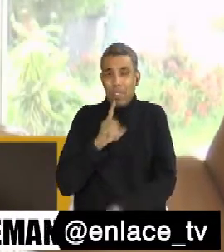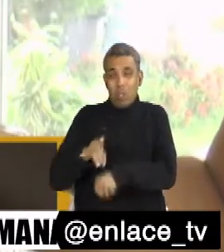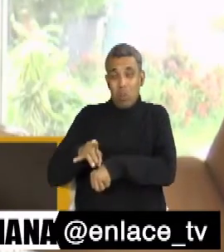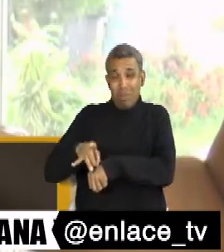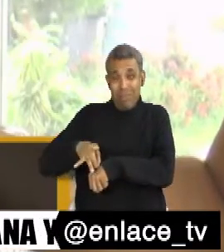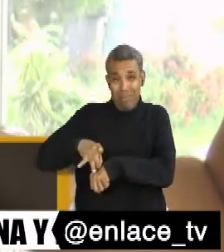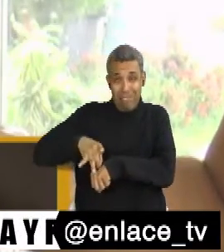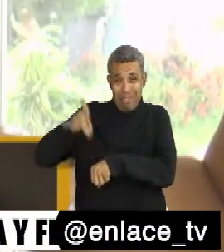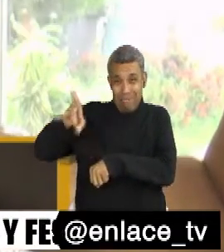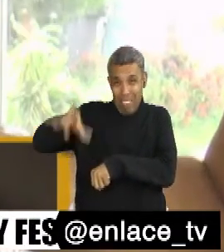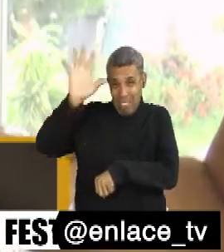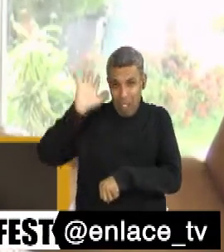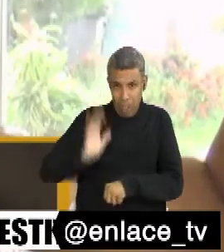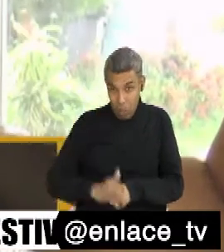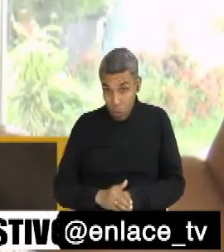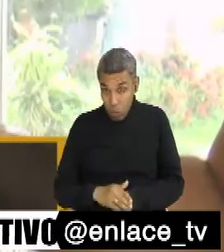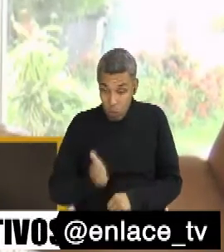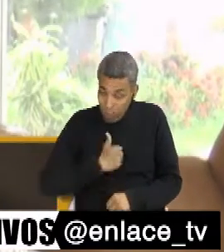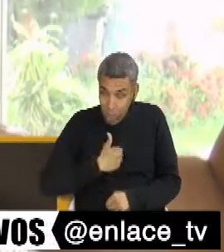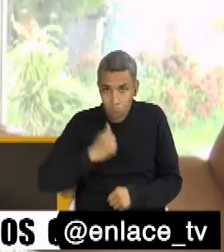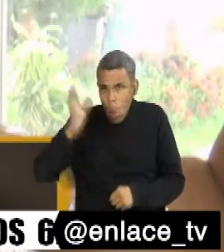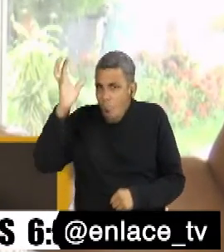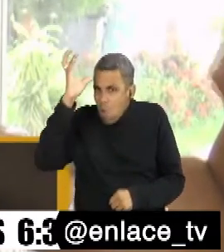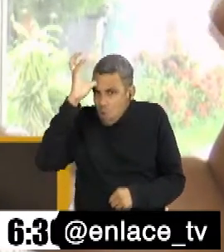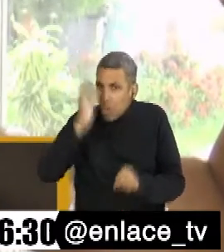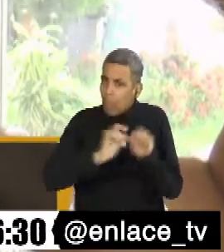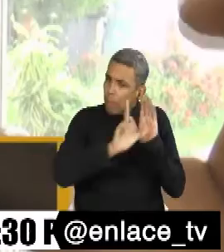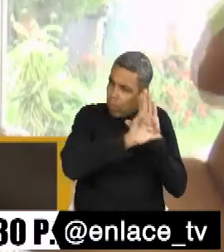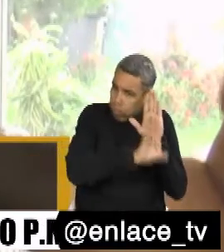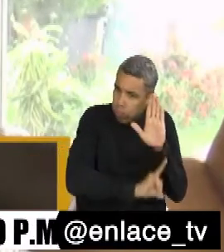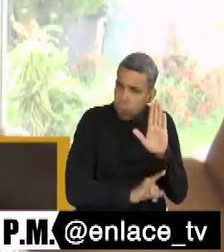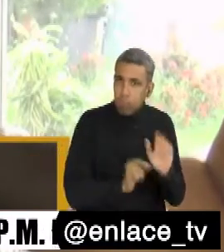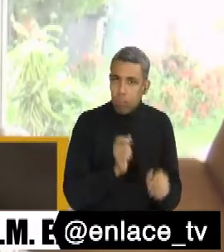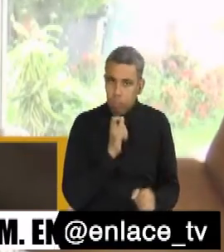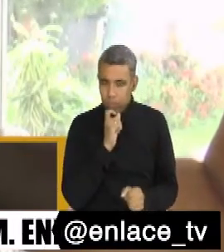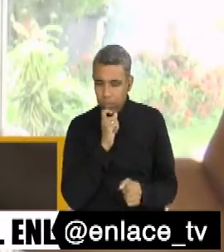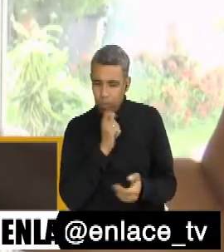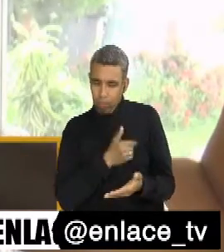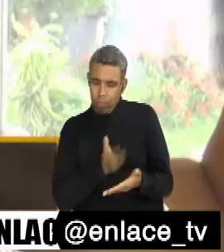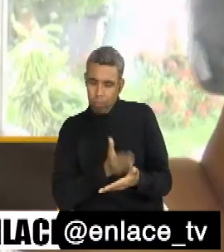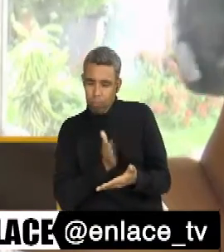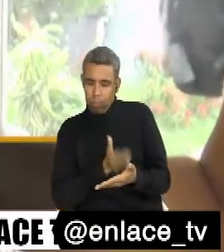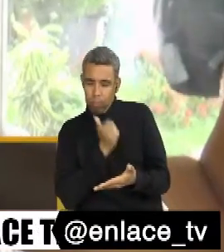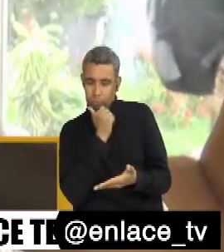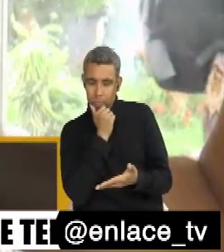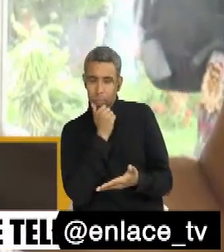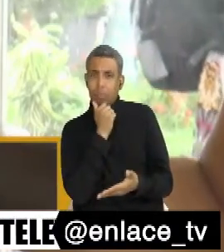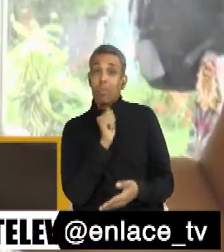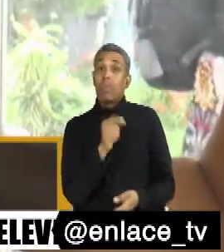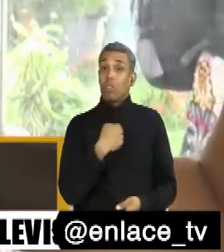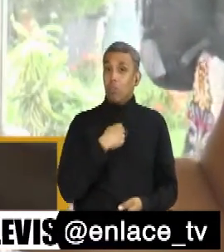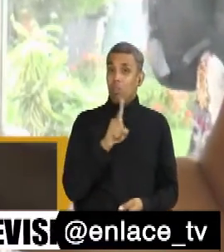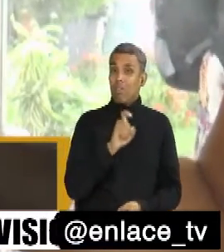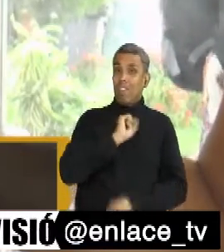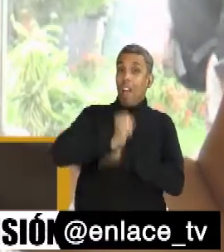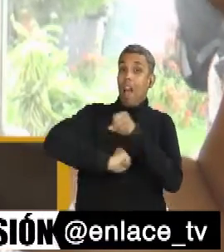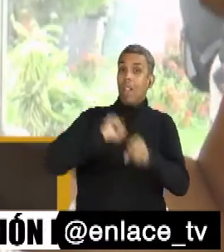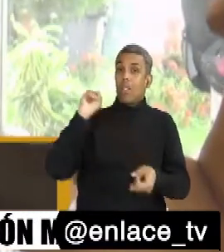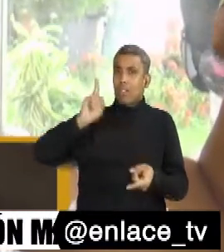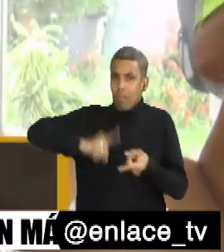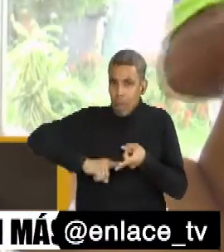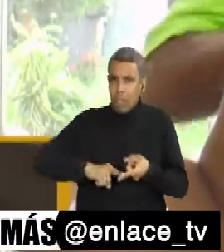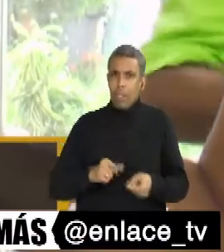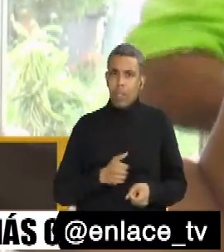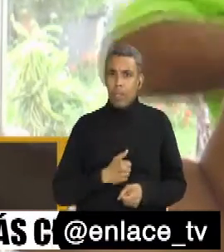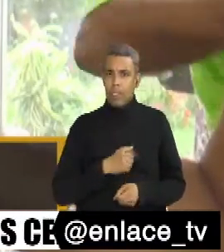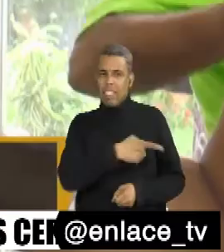de temas jurídicos, de conocimiento. Basta con leer las declaraciones, con analizarlas. Yo llevo 6 años de mi vida dedicada a estudiar a estos